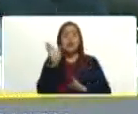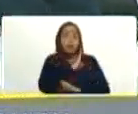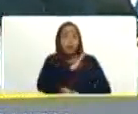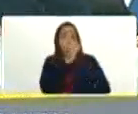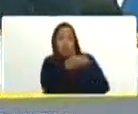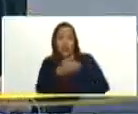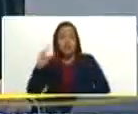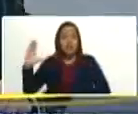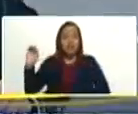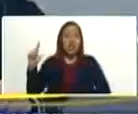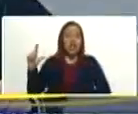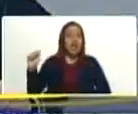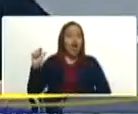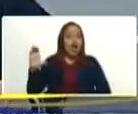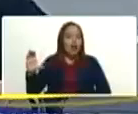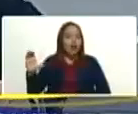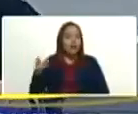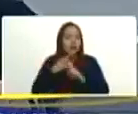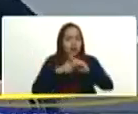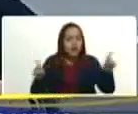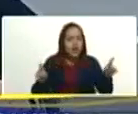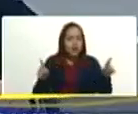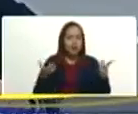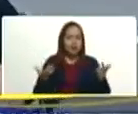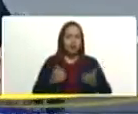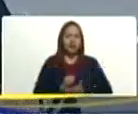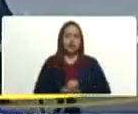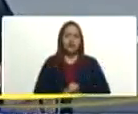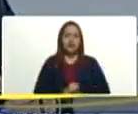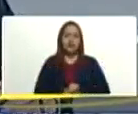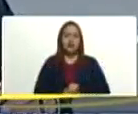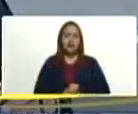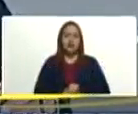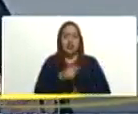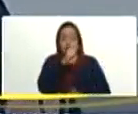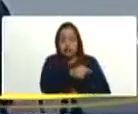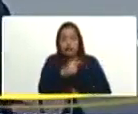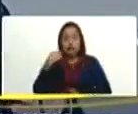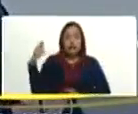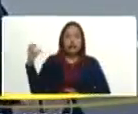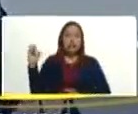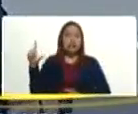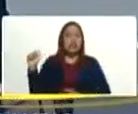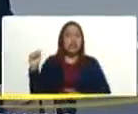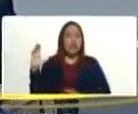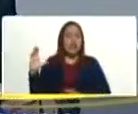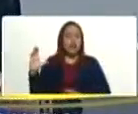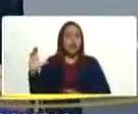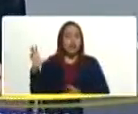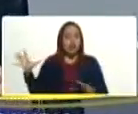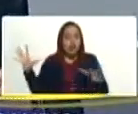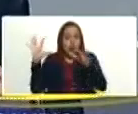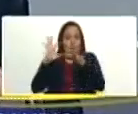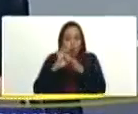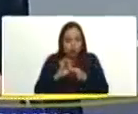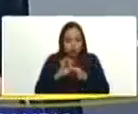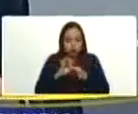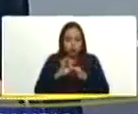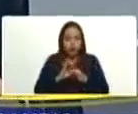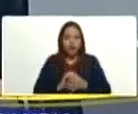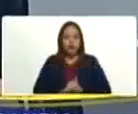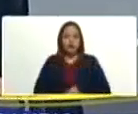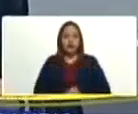about CELAC, y la CELAC is that it unites nos Latin American une, and the